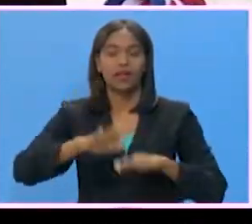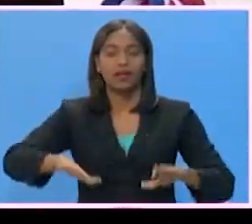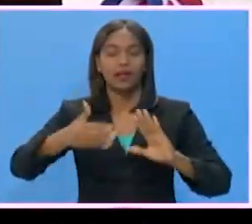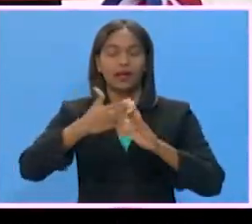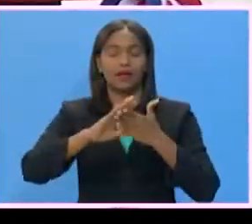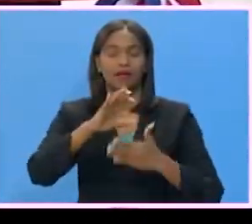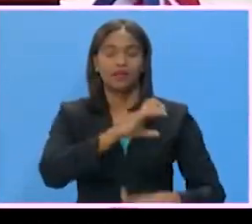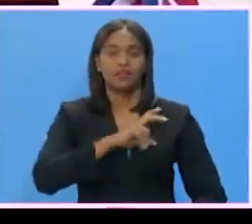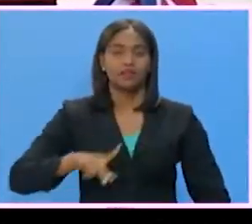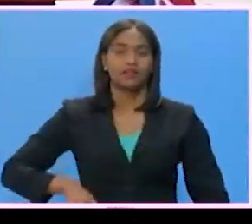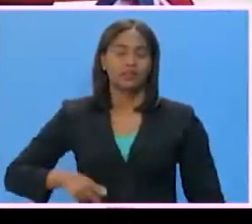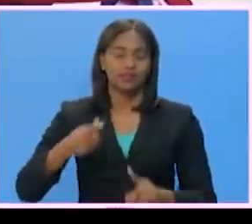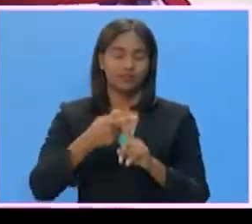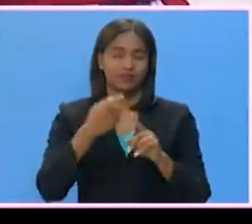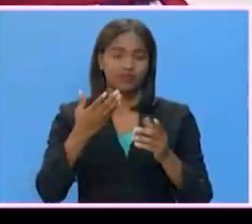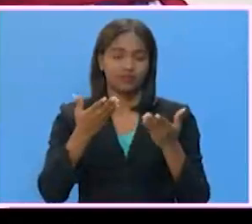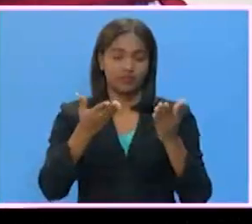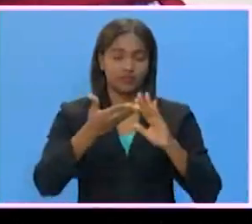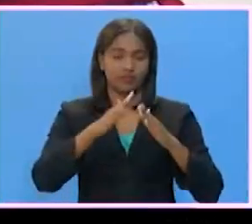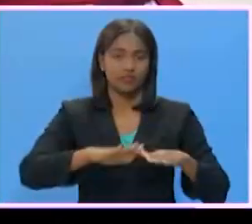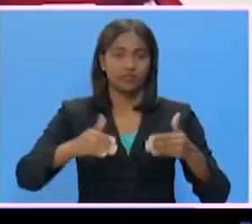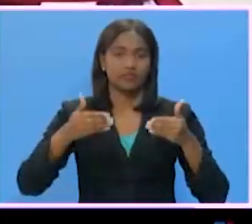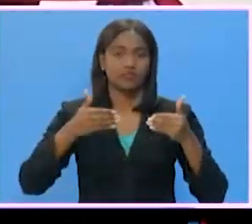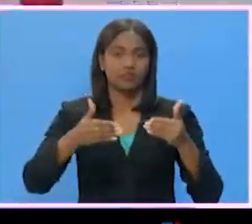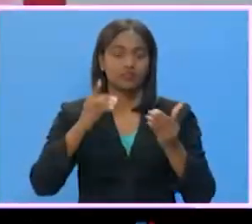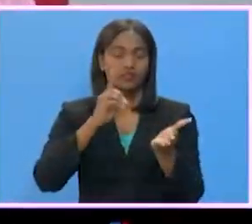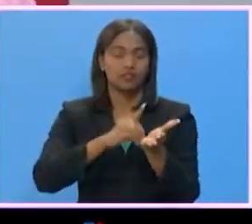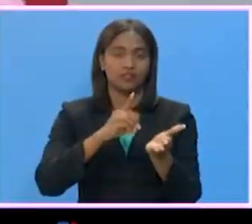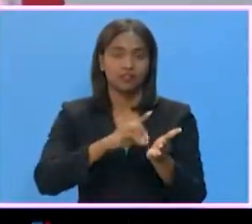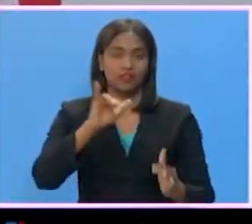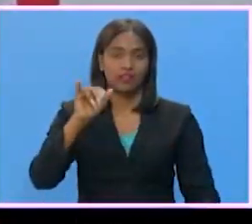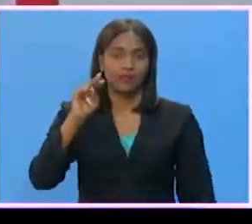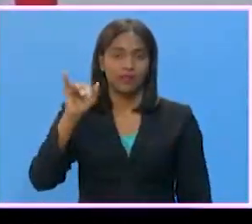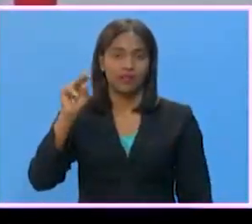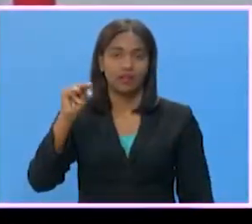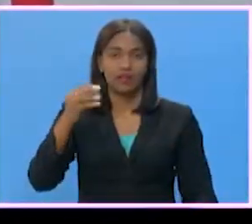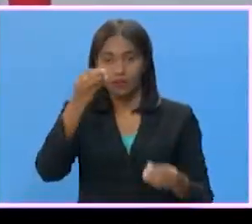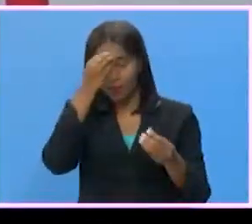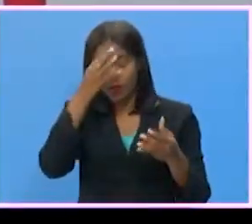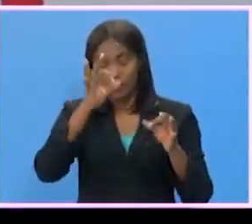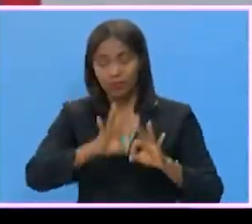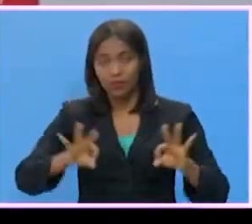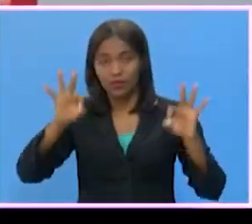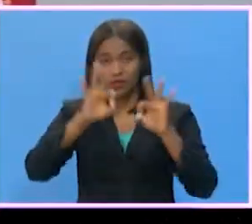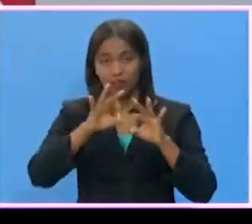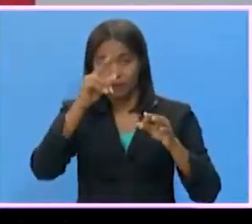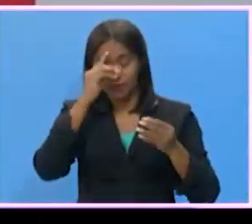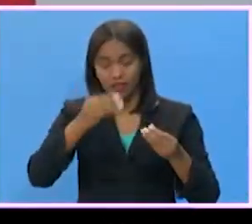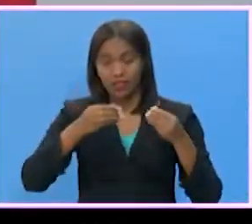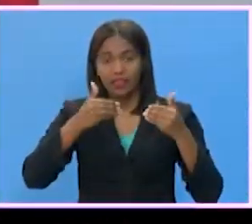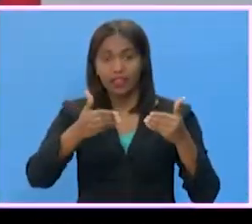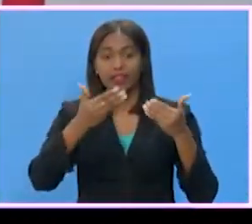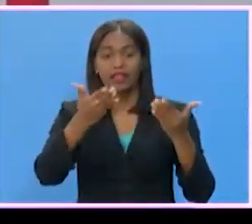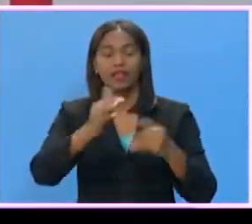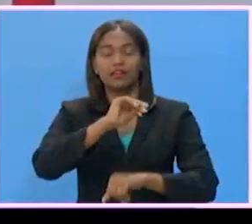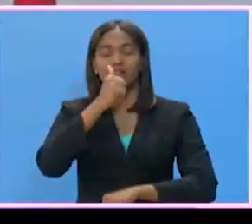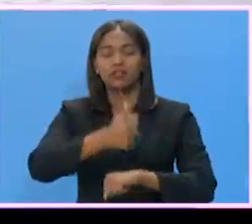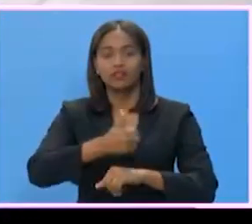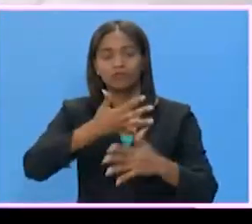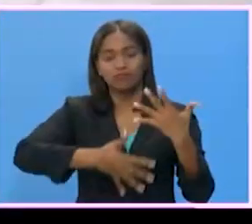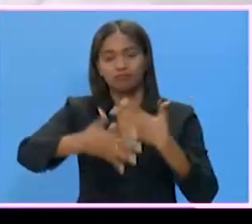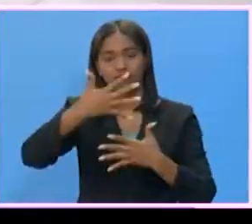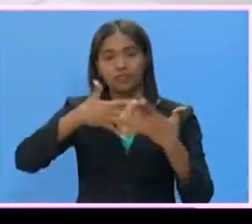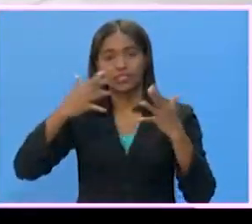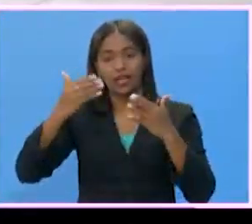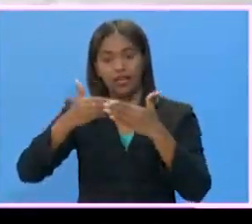Rey, en el distrito. Y durante el acto, pues, el doctor Jiminian destacó la importancia de la creación de este lugar de recreación, ya